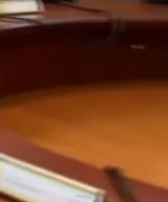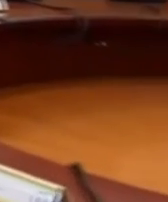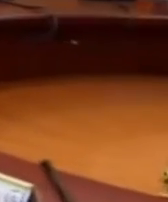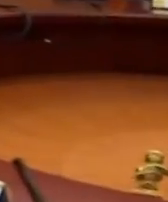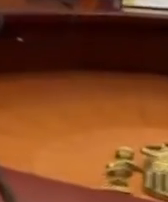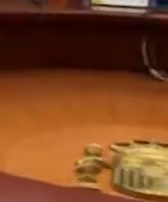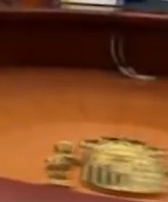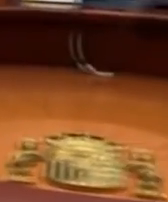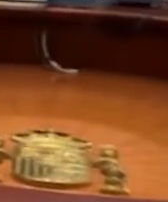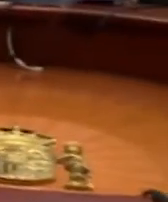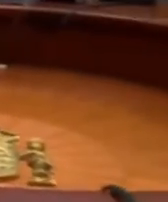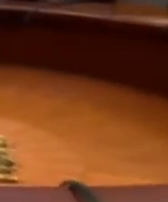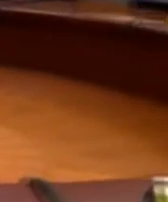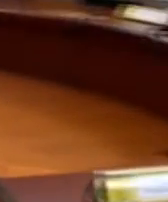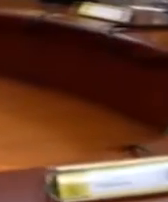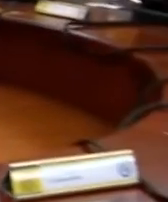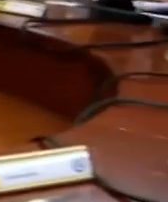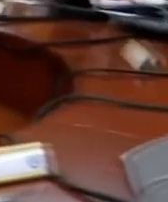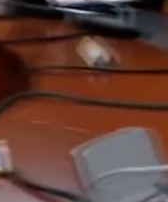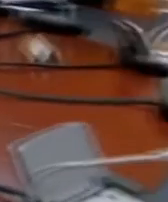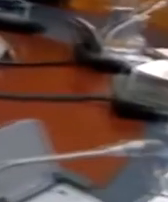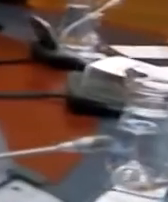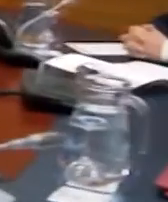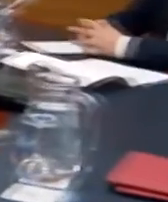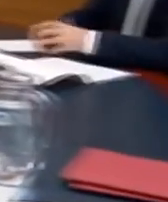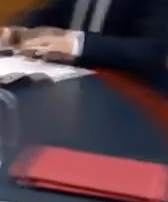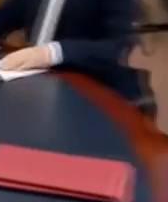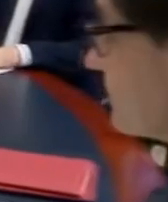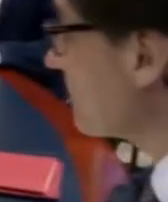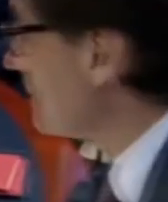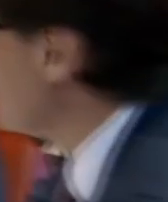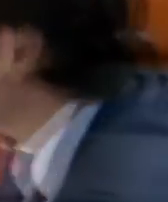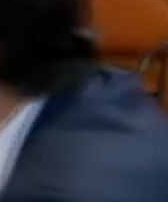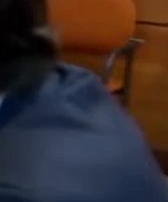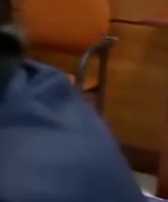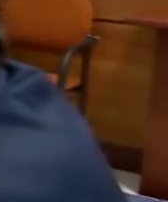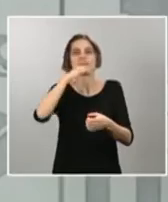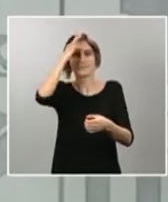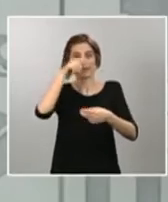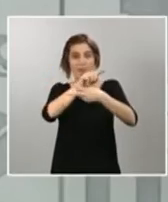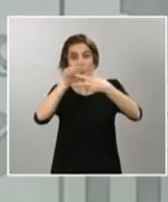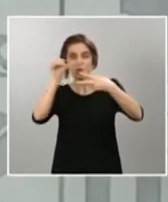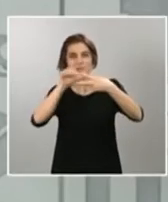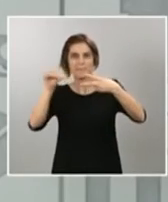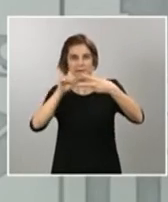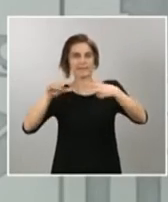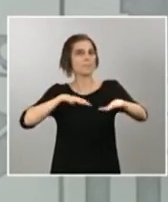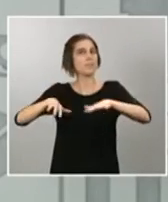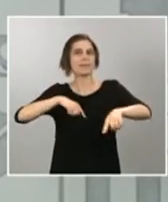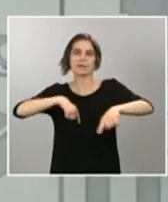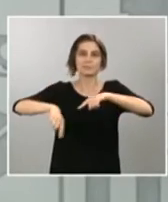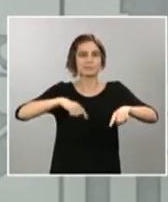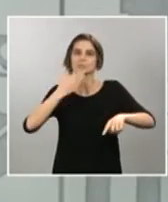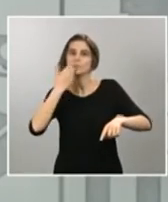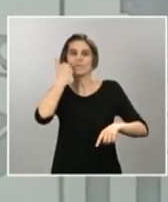los trabajadores no perderán su salario, pero tendrán que recuperar horas tras el estado de alarma. En una rueda de prensa telemática tras el Consejo de